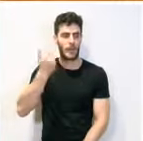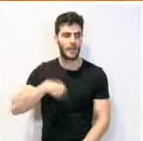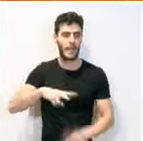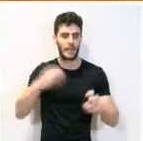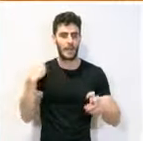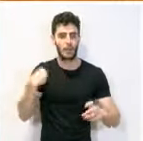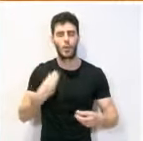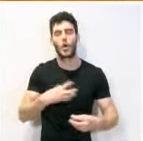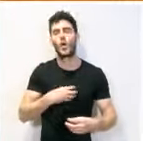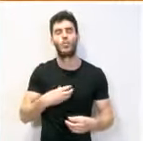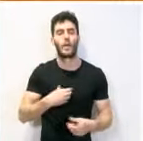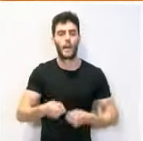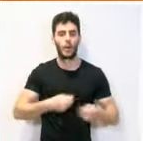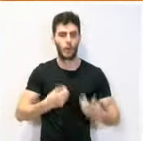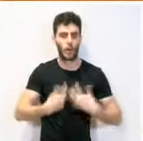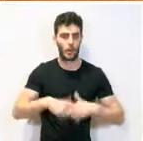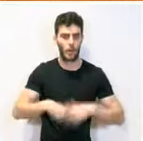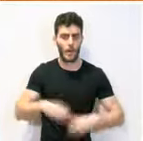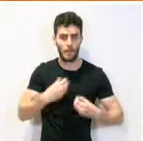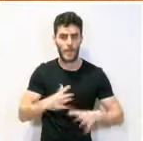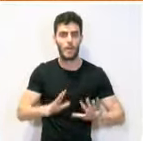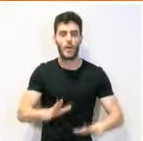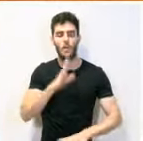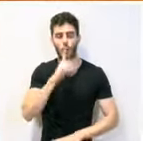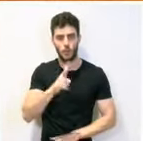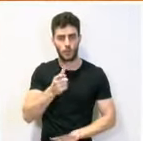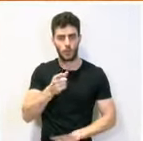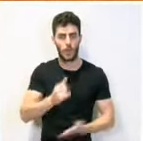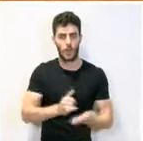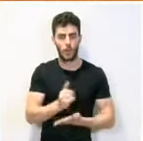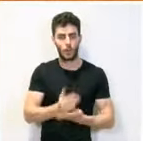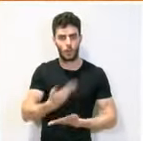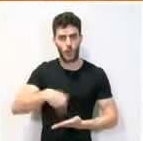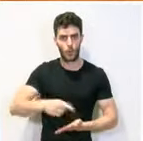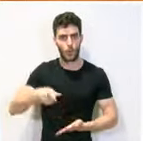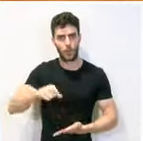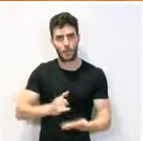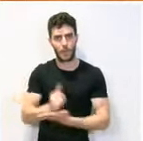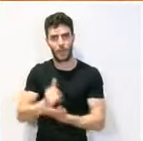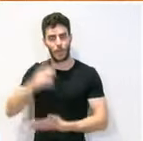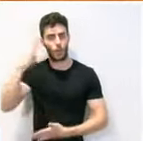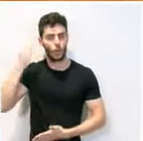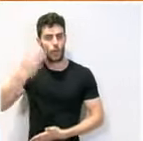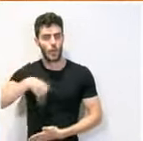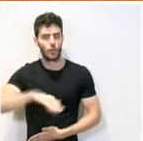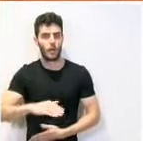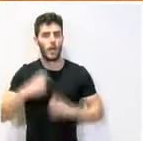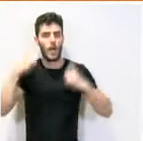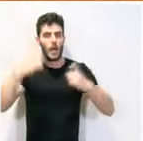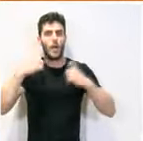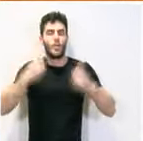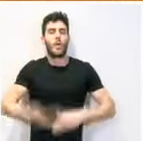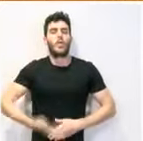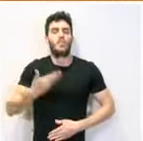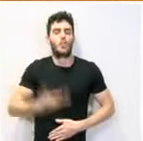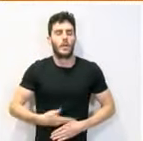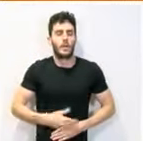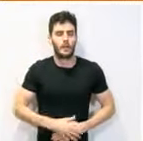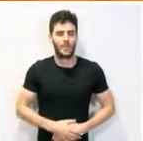no ocurre, los controles han funcionado, pero para eso nuestros agricultores y nuestras agricultoras han hecho un esfuerzo